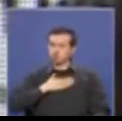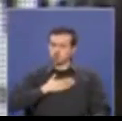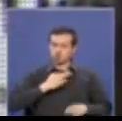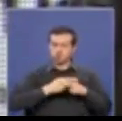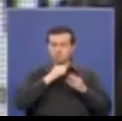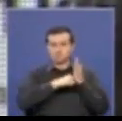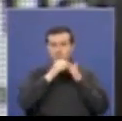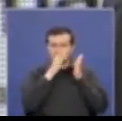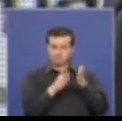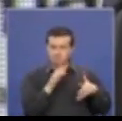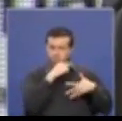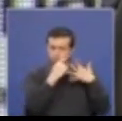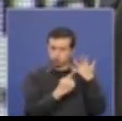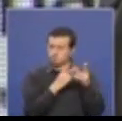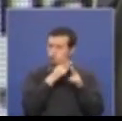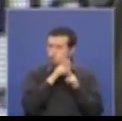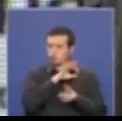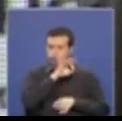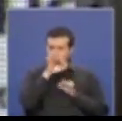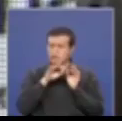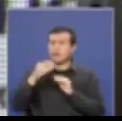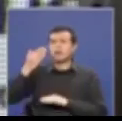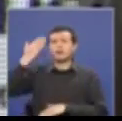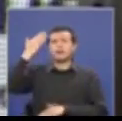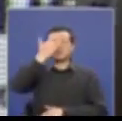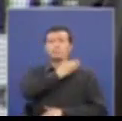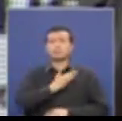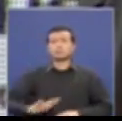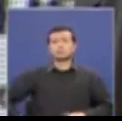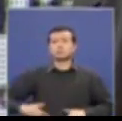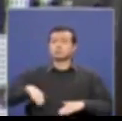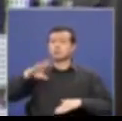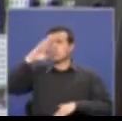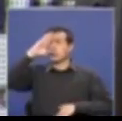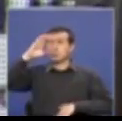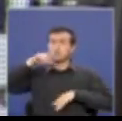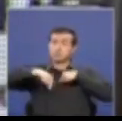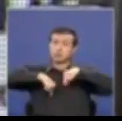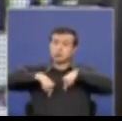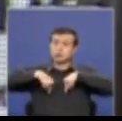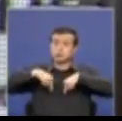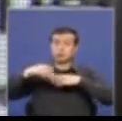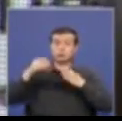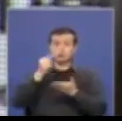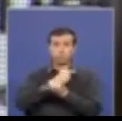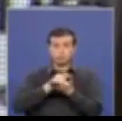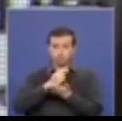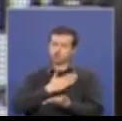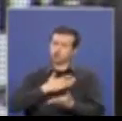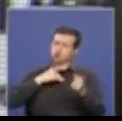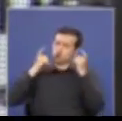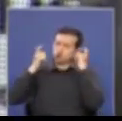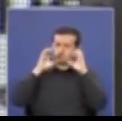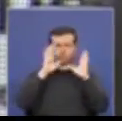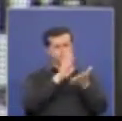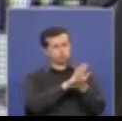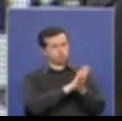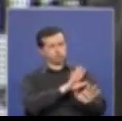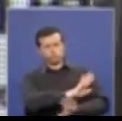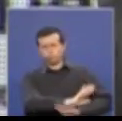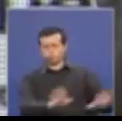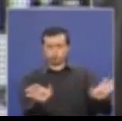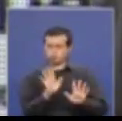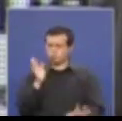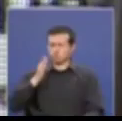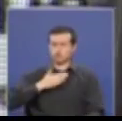lista de ministros, el presidente de la Comisión de Tránsito de Guayas, Escapac. Yo controlo el bloque, no te preocupes por